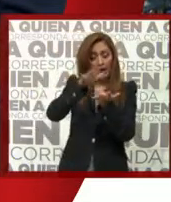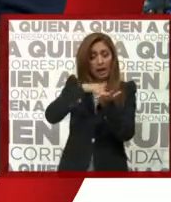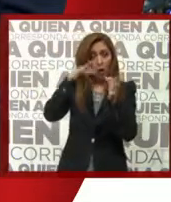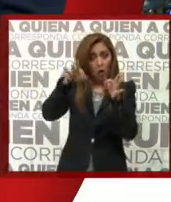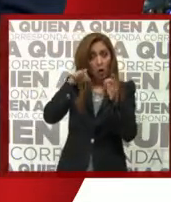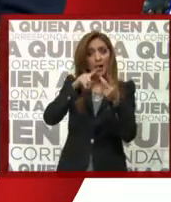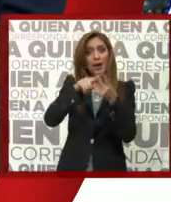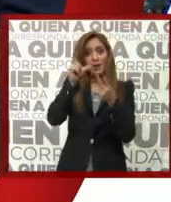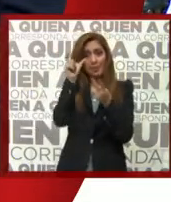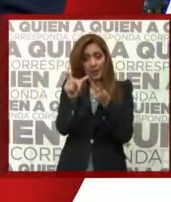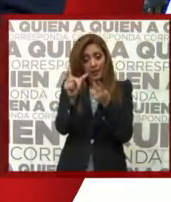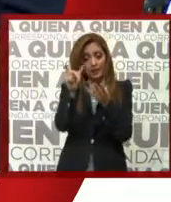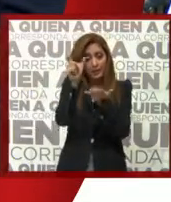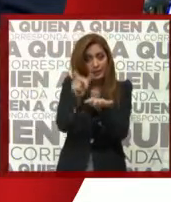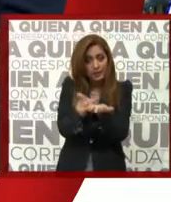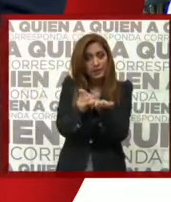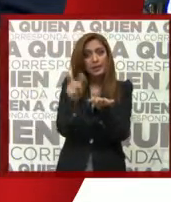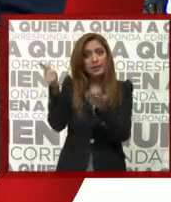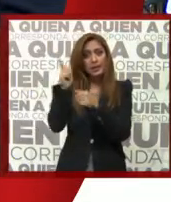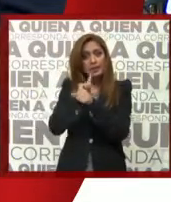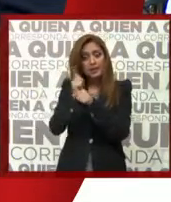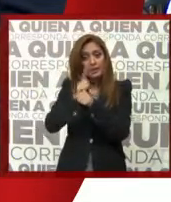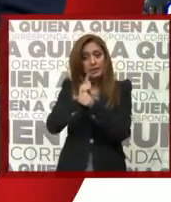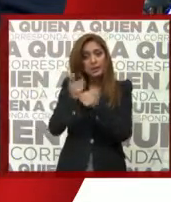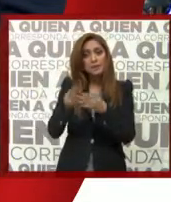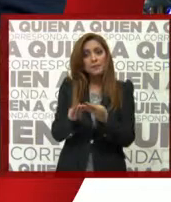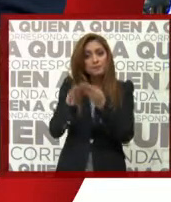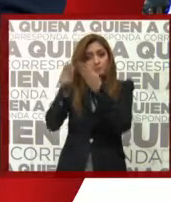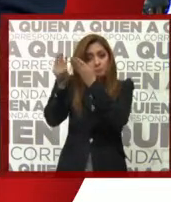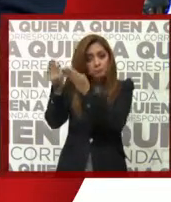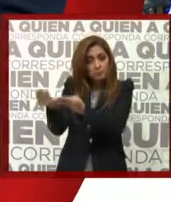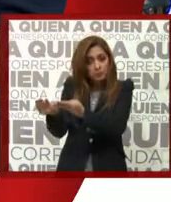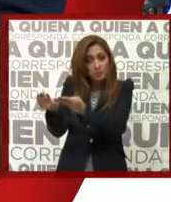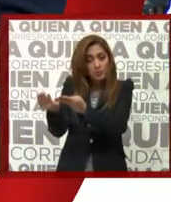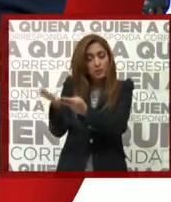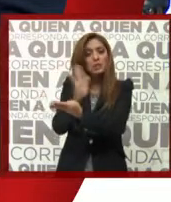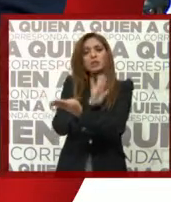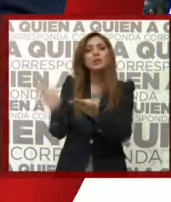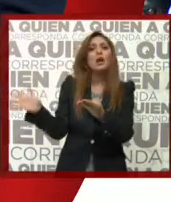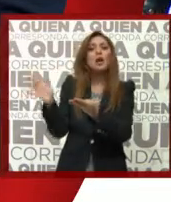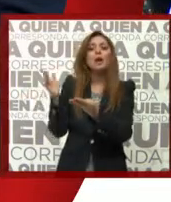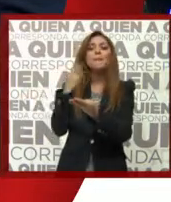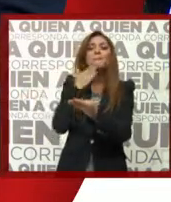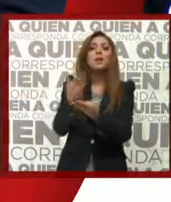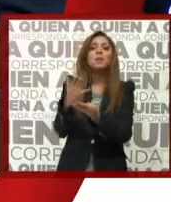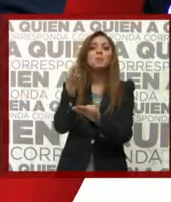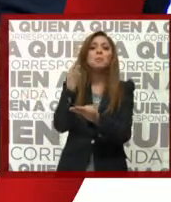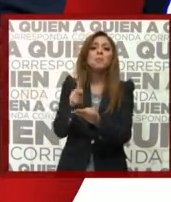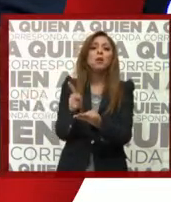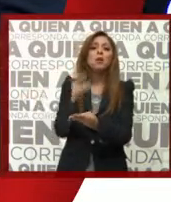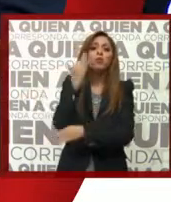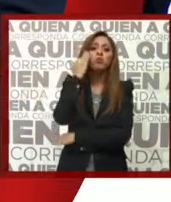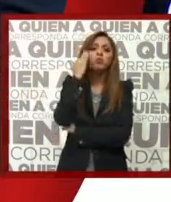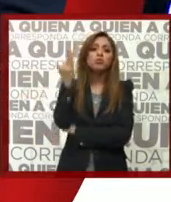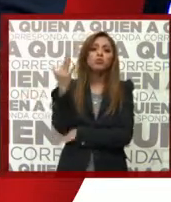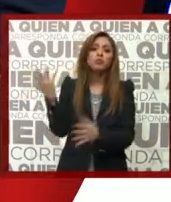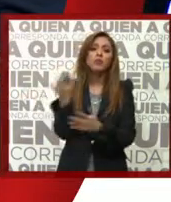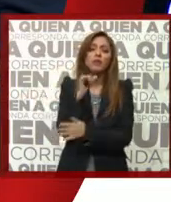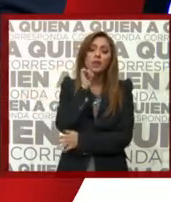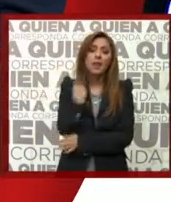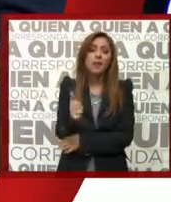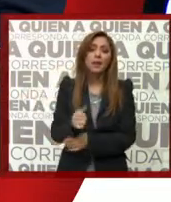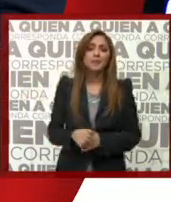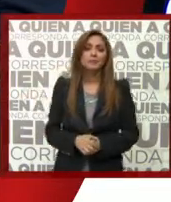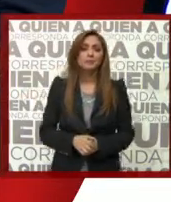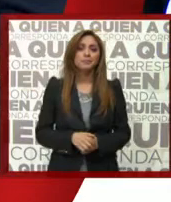la tarjeta que me llevó del licenciado que me iba a tramitar la liberación, con eso lo iba a trabajar él, pero resulta que no había hecho nada, licenciado. Ya te